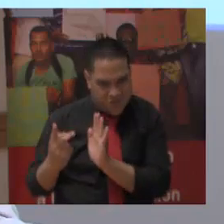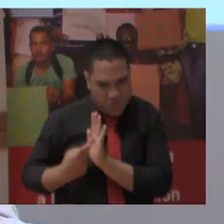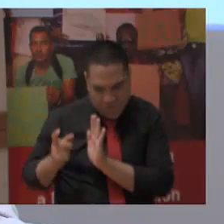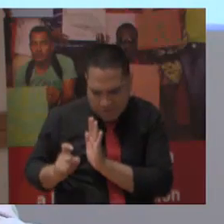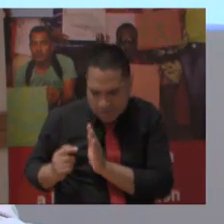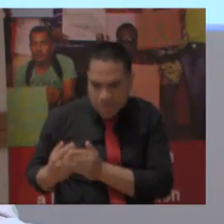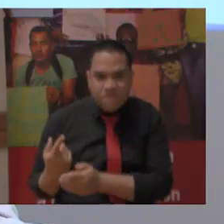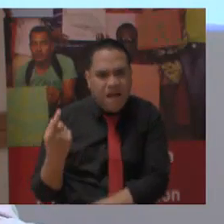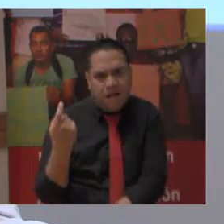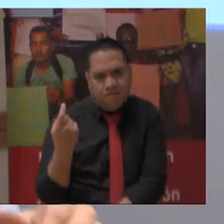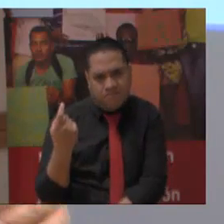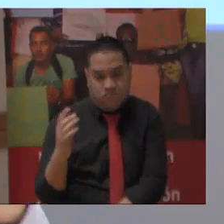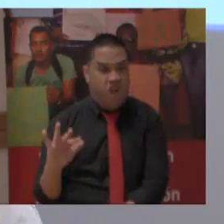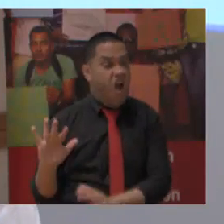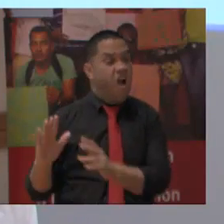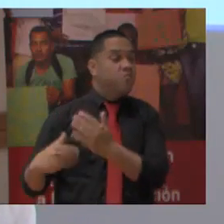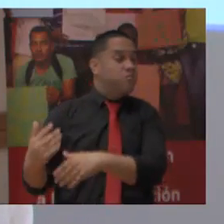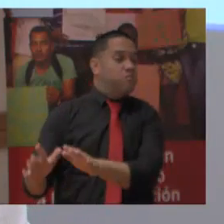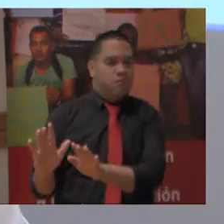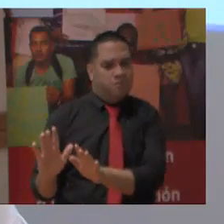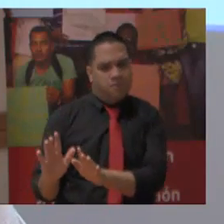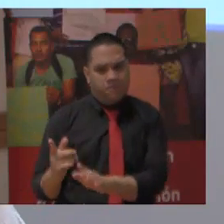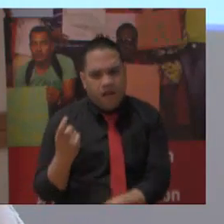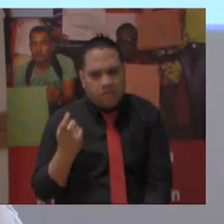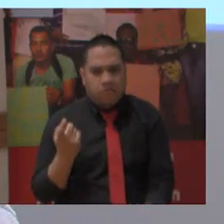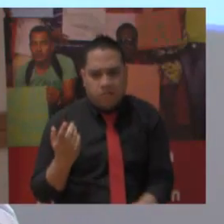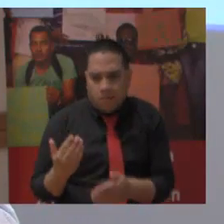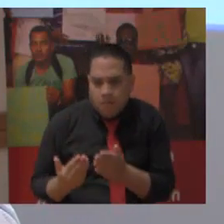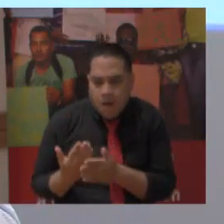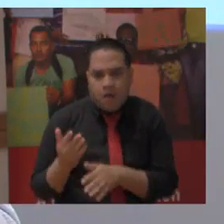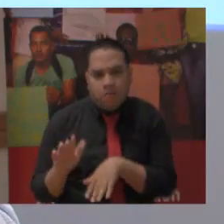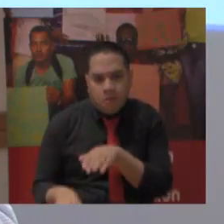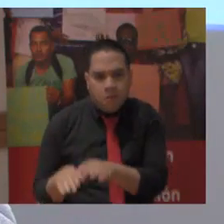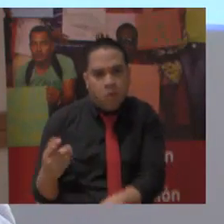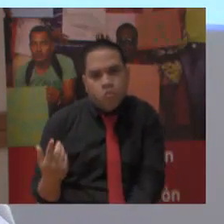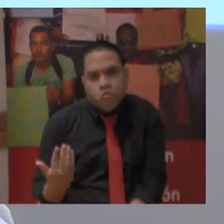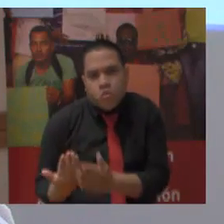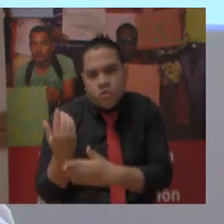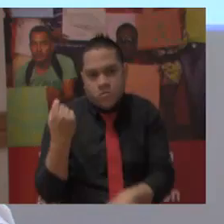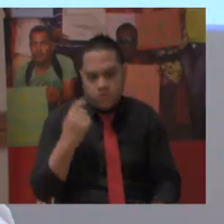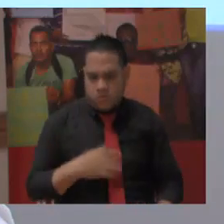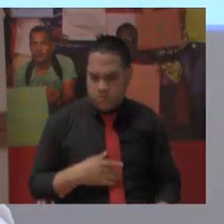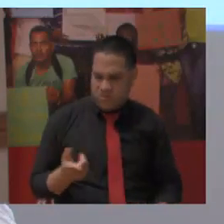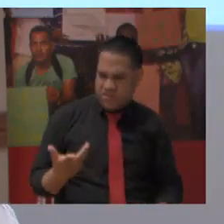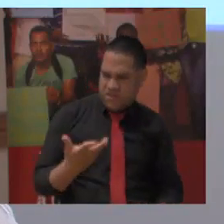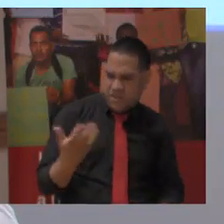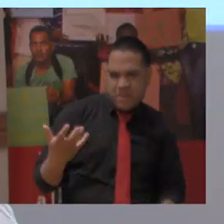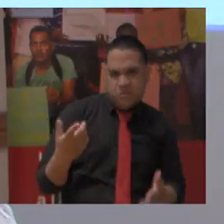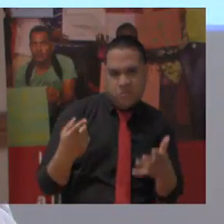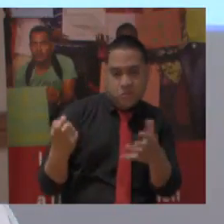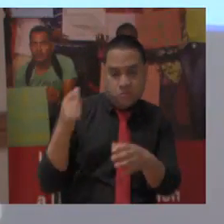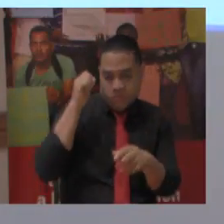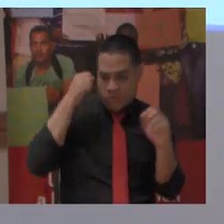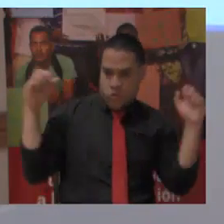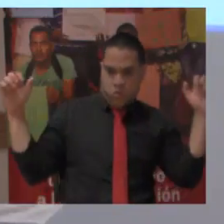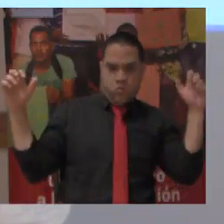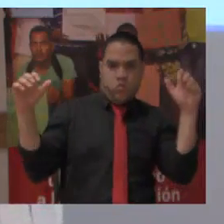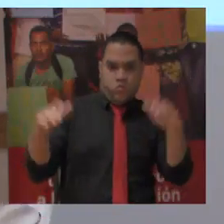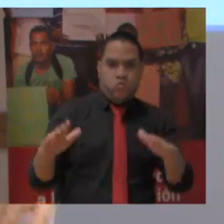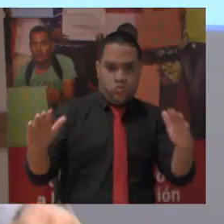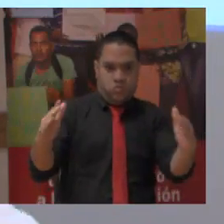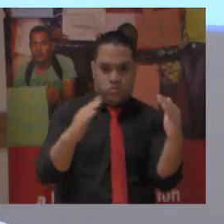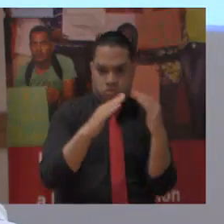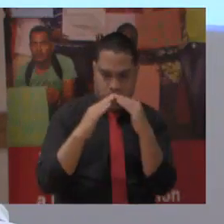por pulir, pero me acuerdo que fui a un hogar de paz que habían, no sé, habían como, no sé, 500 o 600 desmovilizados en un solo lugar, eso es antes de que